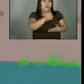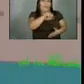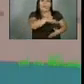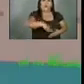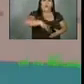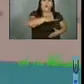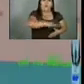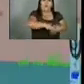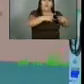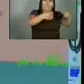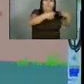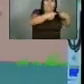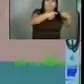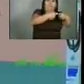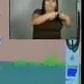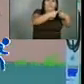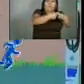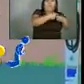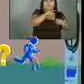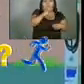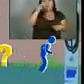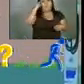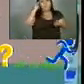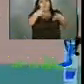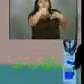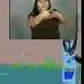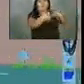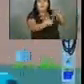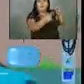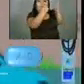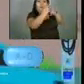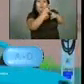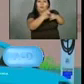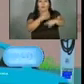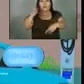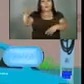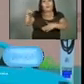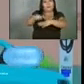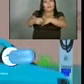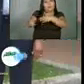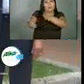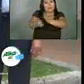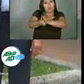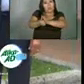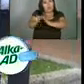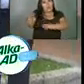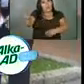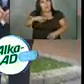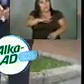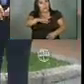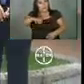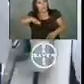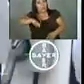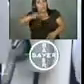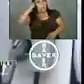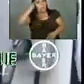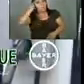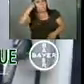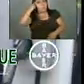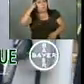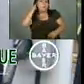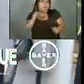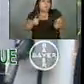recarga son algunos de los cambios que contempla las reformas planteadas en la Asamblea Legislativa y según los empresarios, esta medida